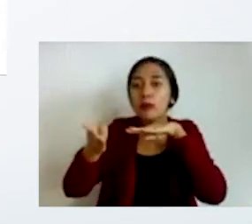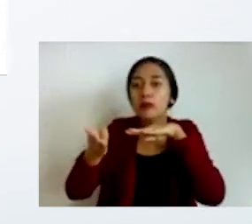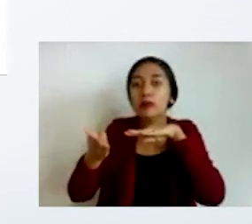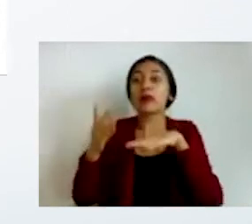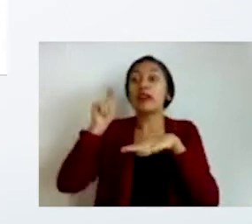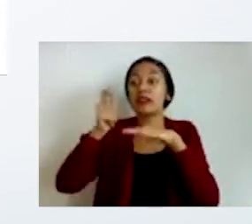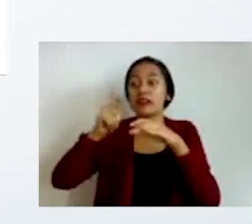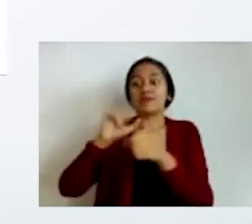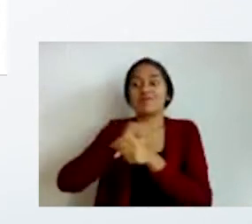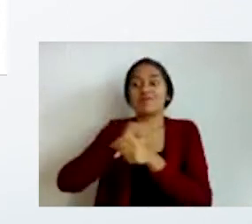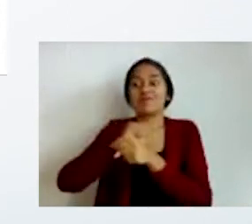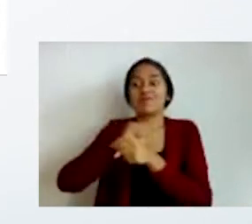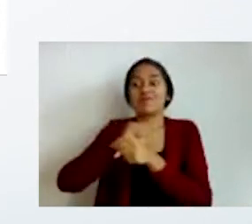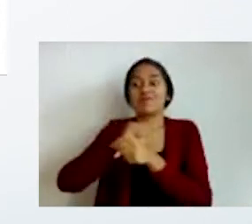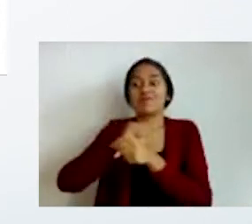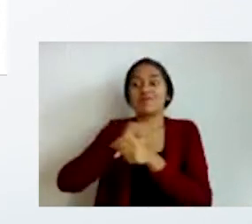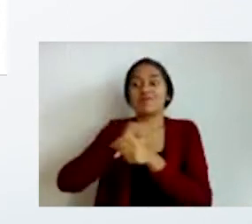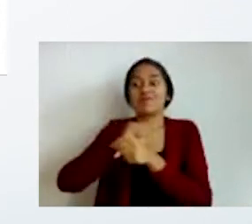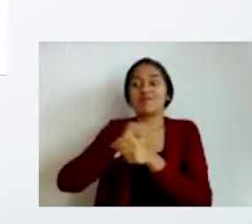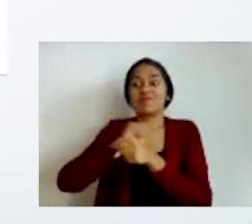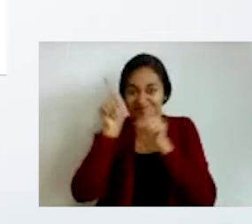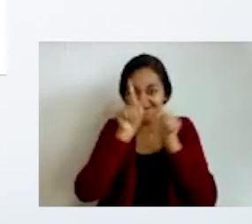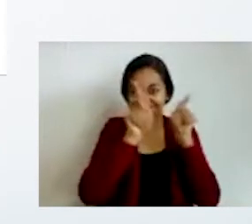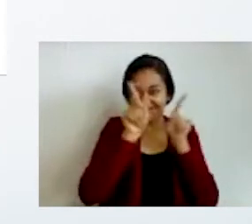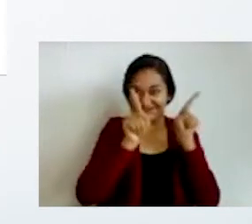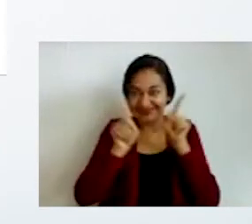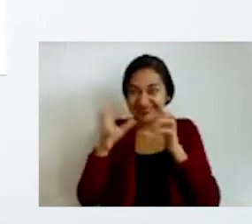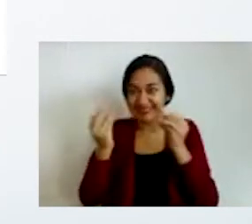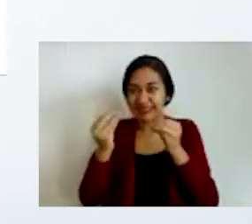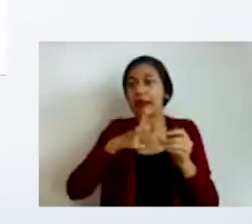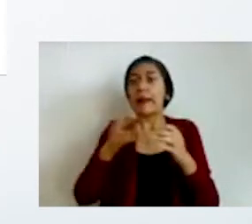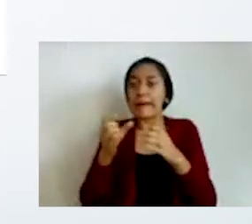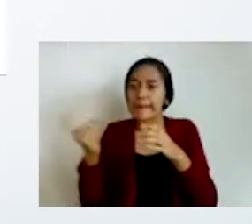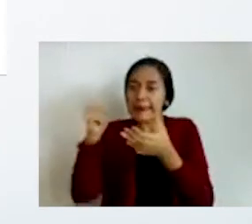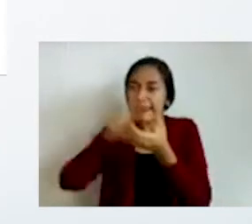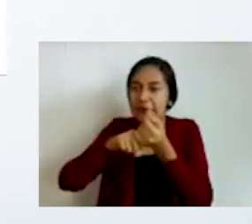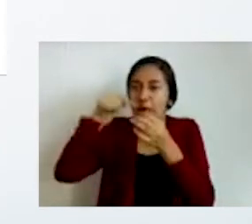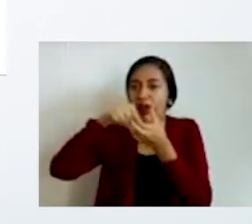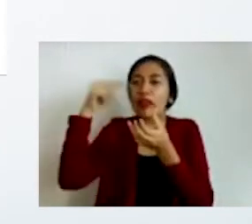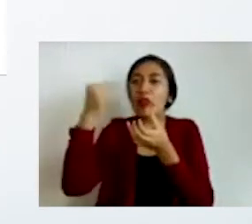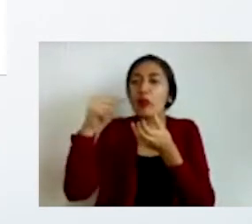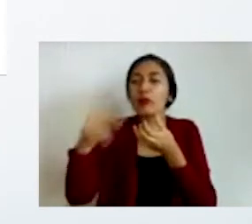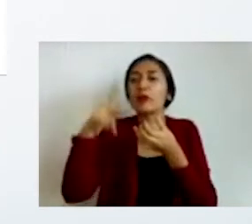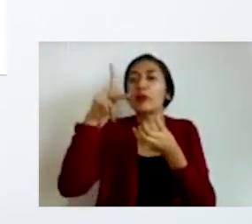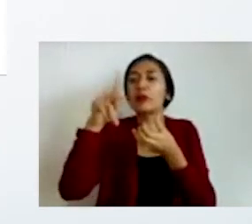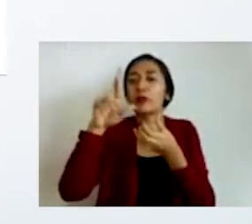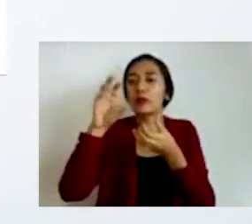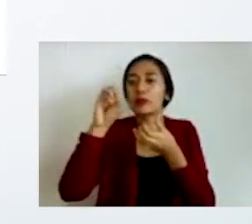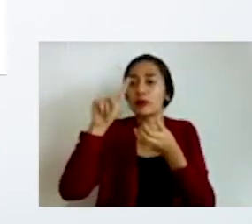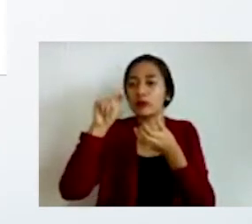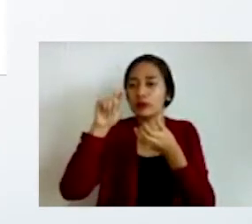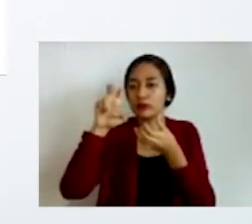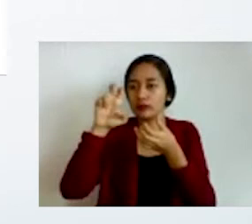las joyas de la corona y la principal es la que está abajo, que se llama la proteína Spike. Y esa proteína es la que